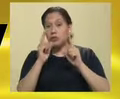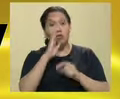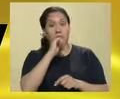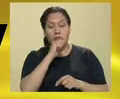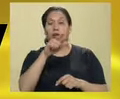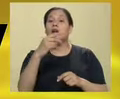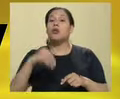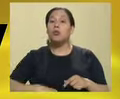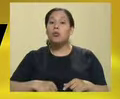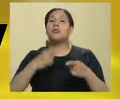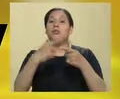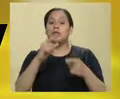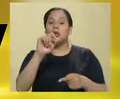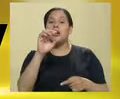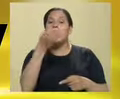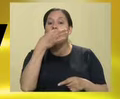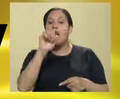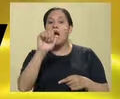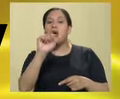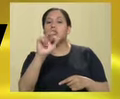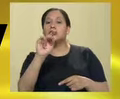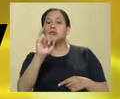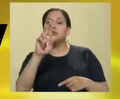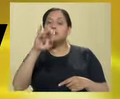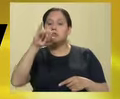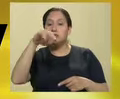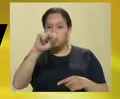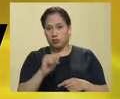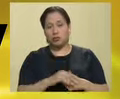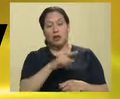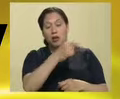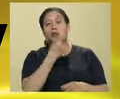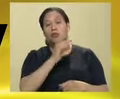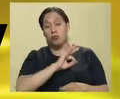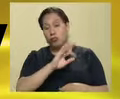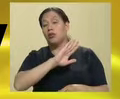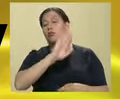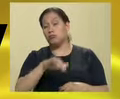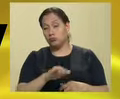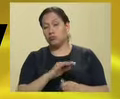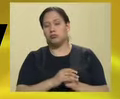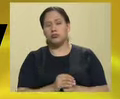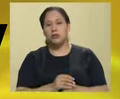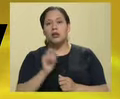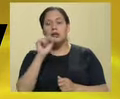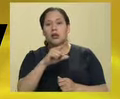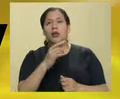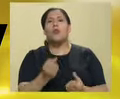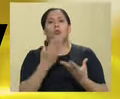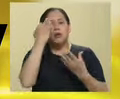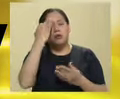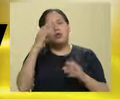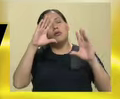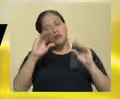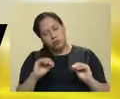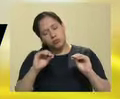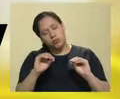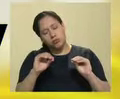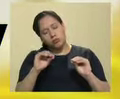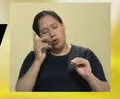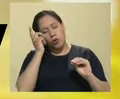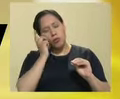¿Puede llegar a la muerte también? Por supuesto que sí, al estado de coma. ¿Cuánto tiempo puede estar el paciente